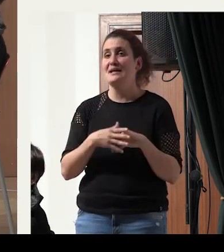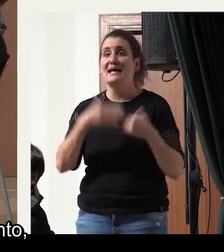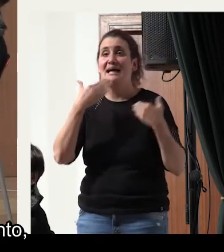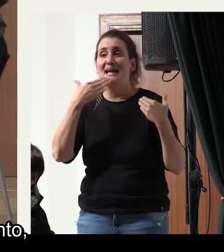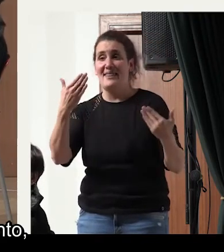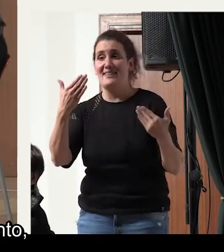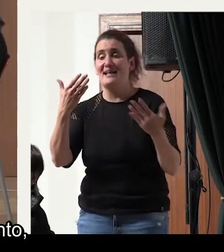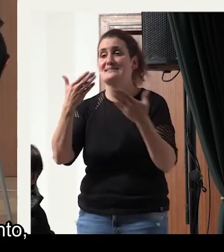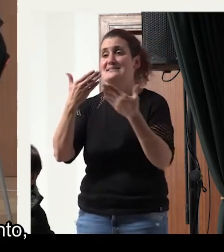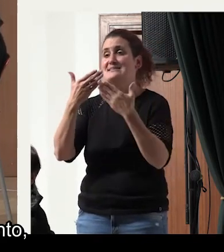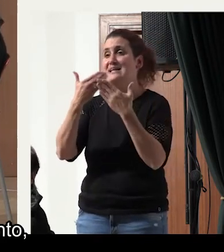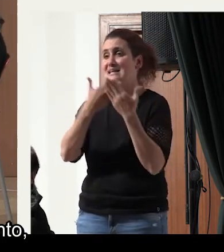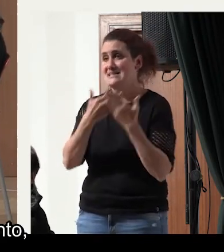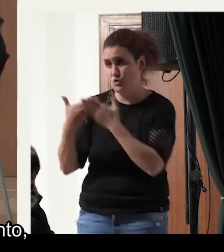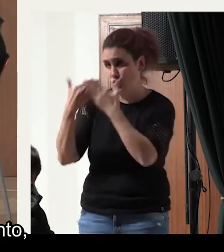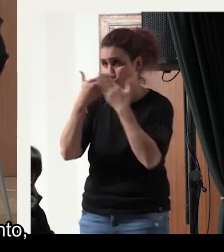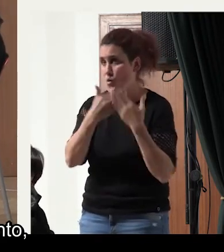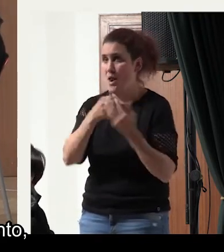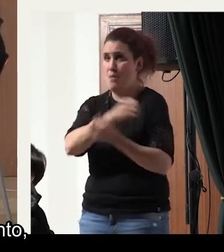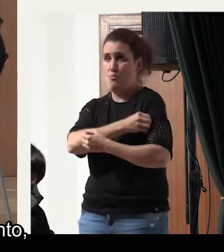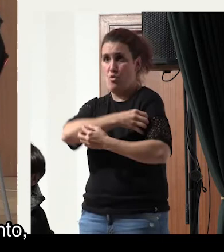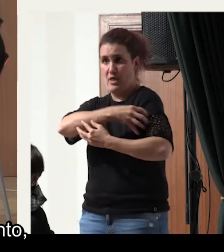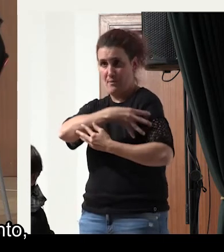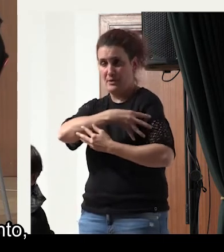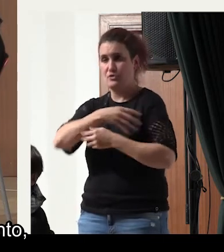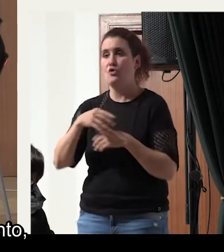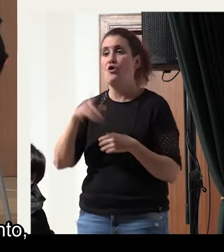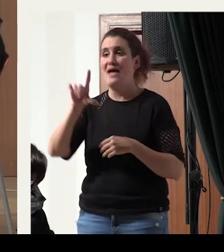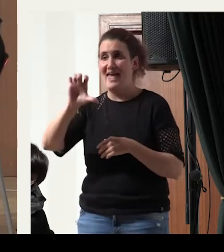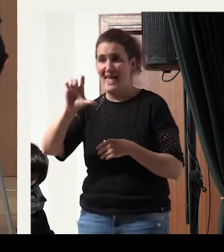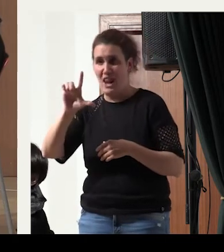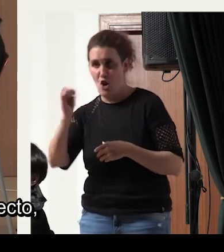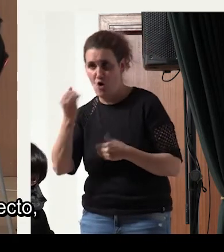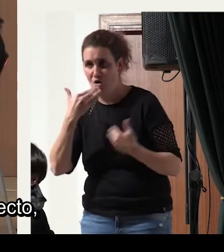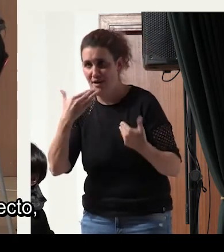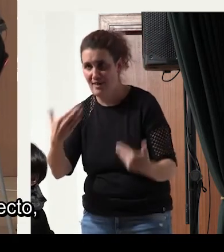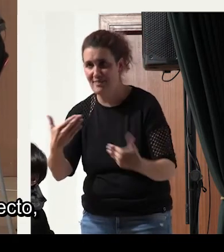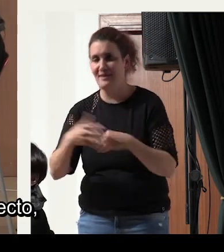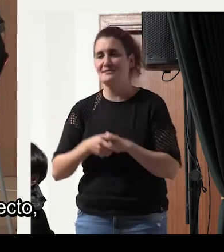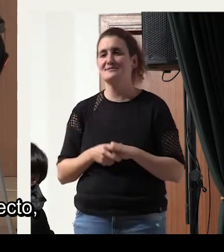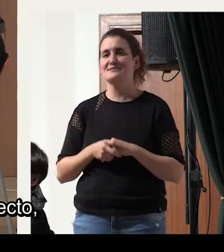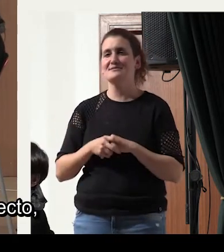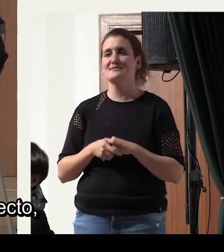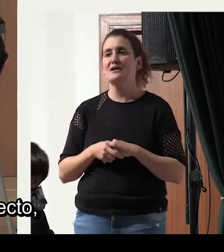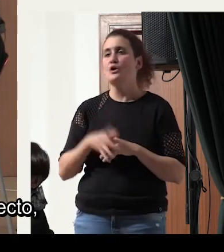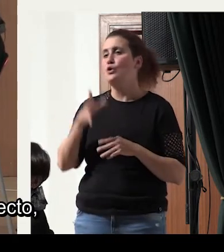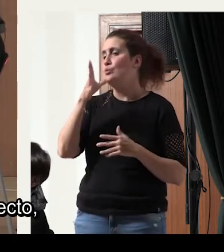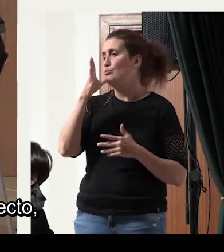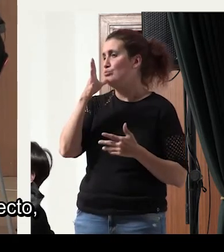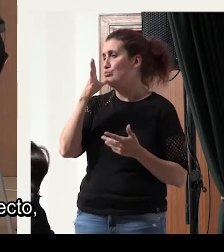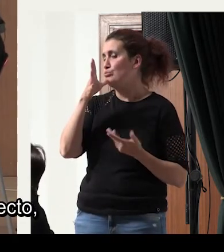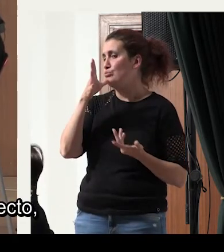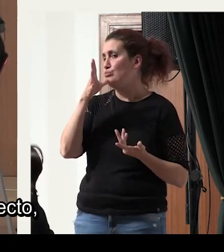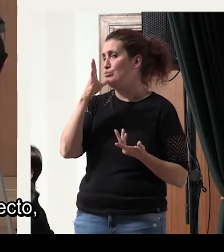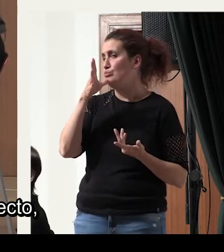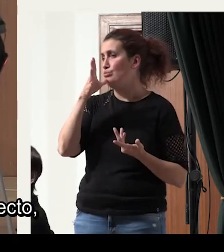Y bueno, muchas gracias a la Escuela de Empoderamiento, a ELO,